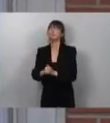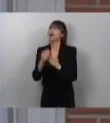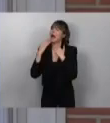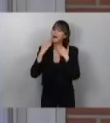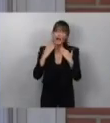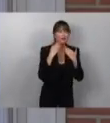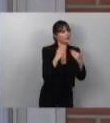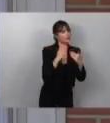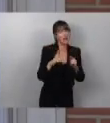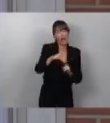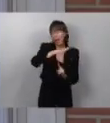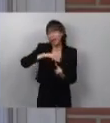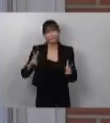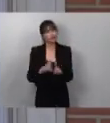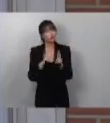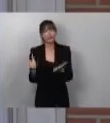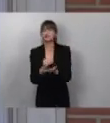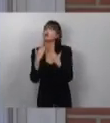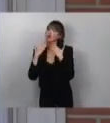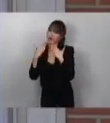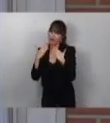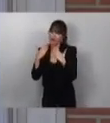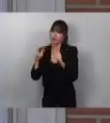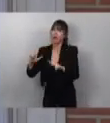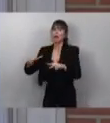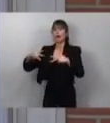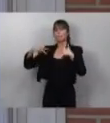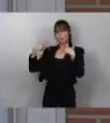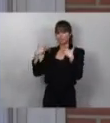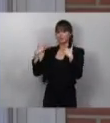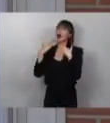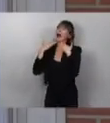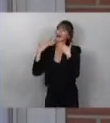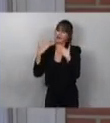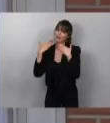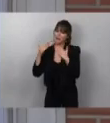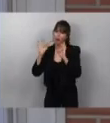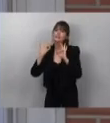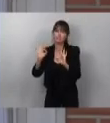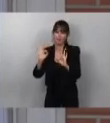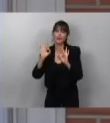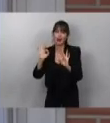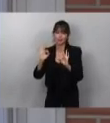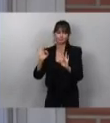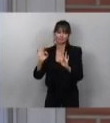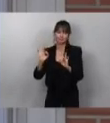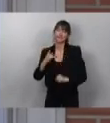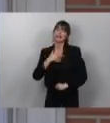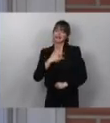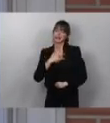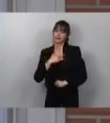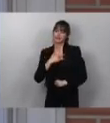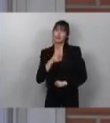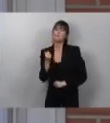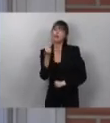suficiente para poder Gar el país si no es posible hacer unos presupuestos es imposible continuar parece vamos yo no veo la estabilidad Clara ahora mismo dec va a depender de los próximos